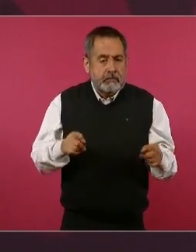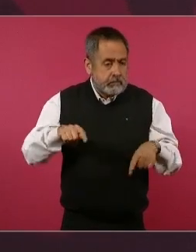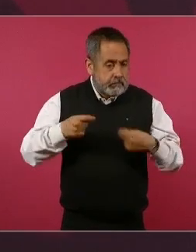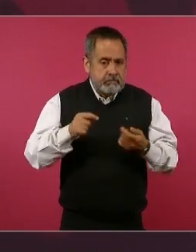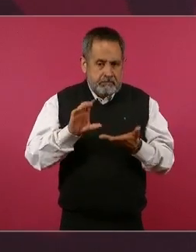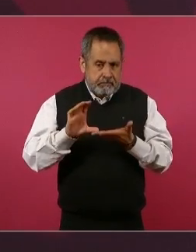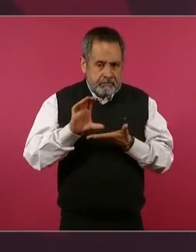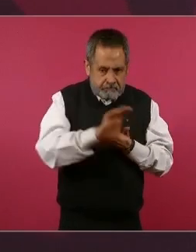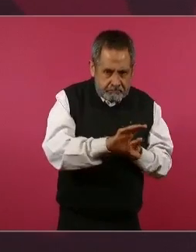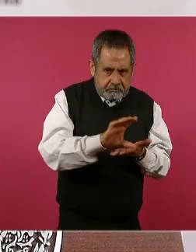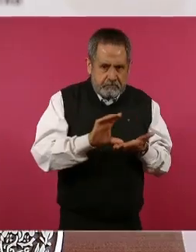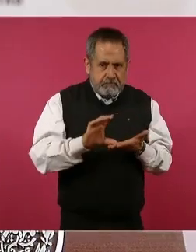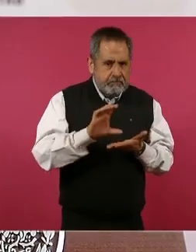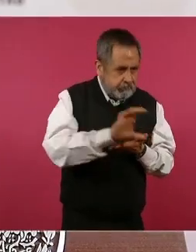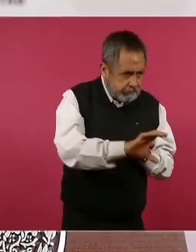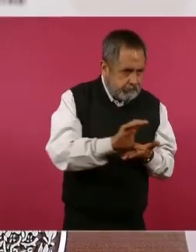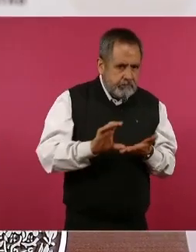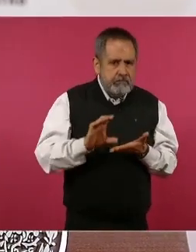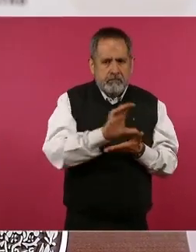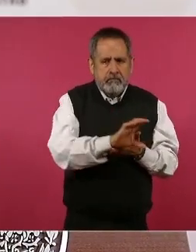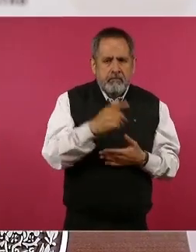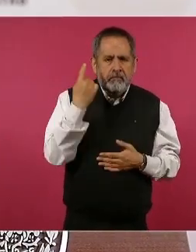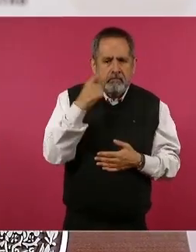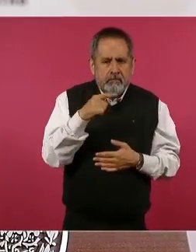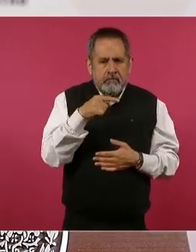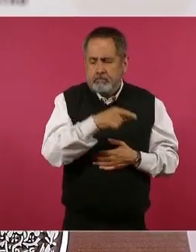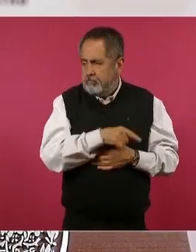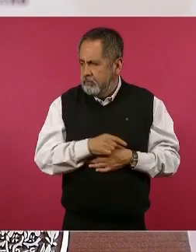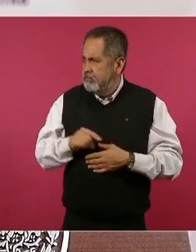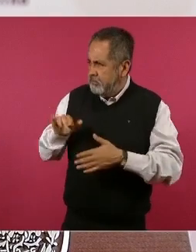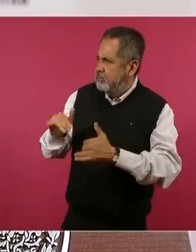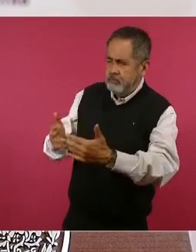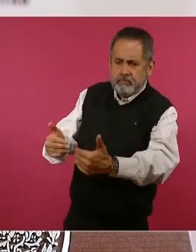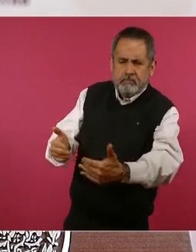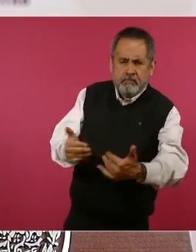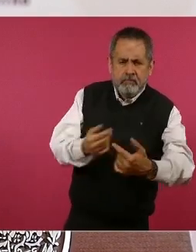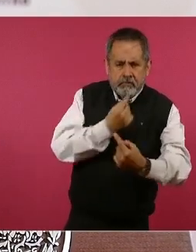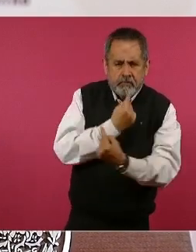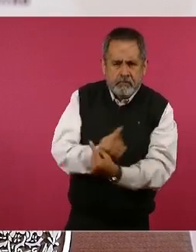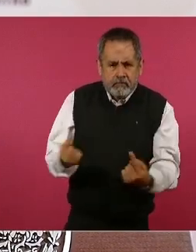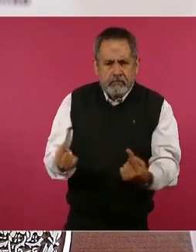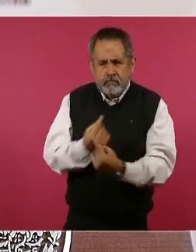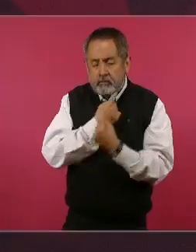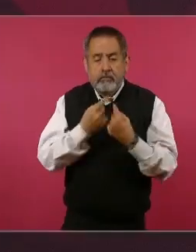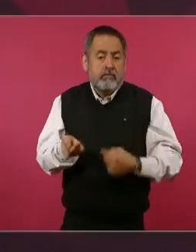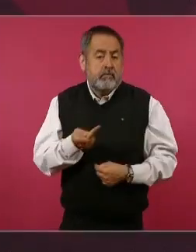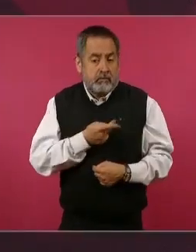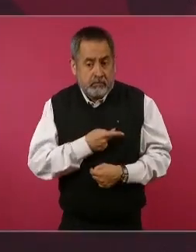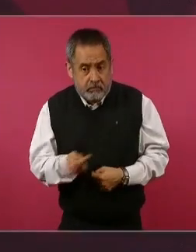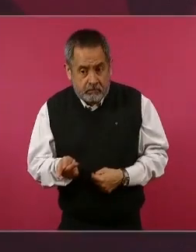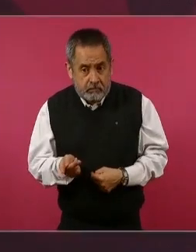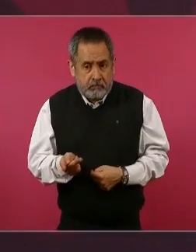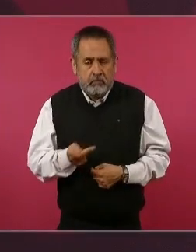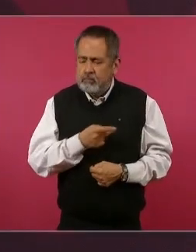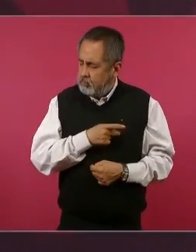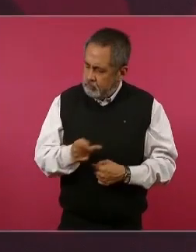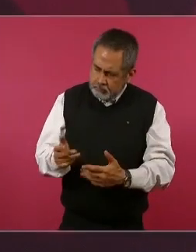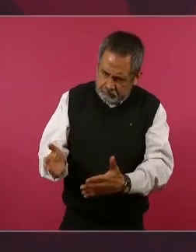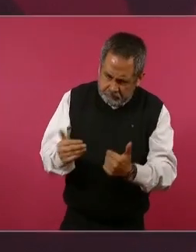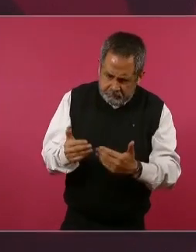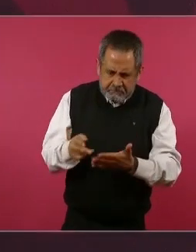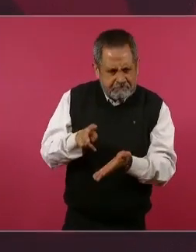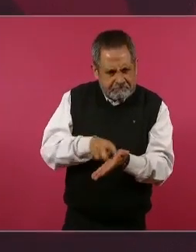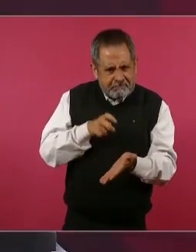entregando recursos para que acepten a niñas, a niños pobres que